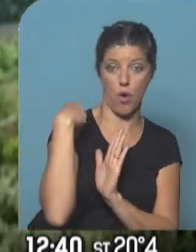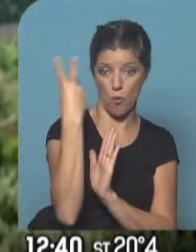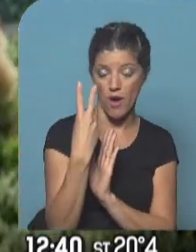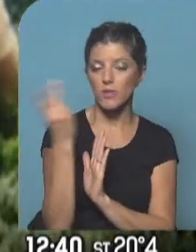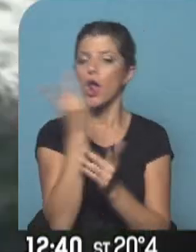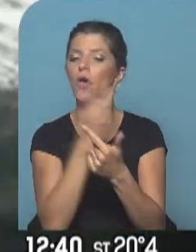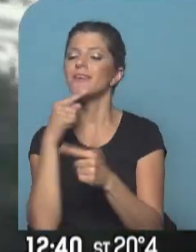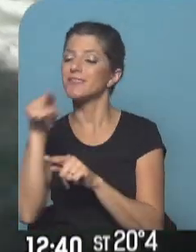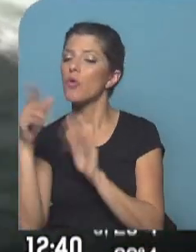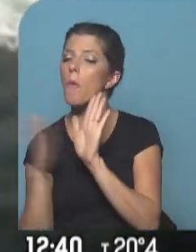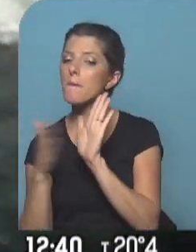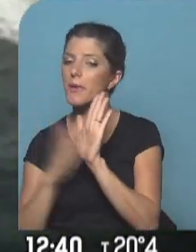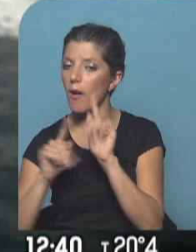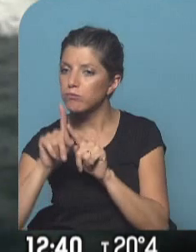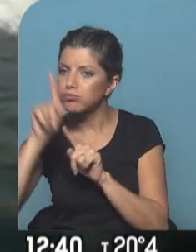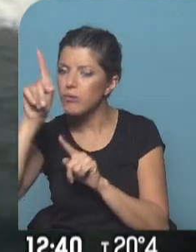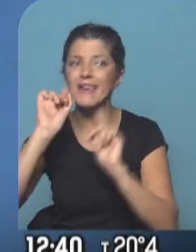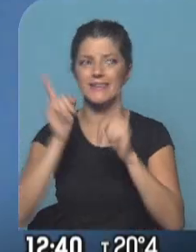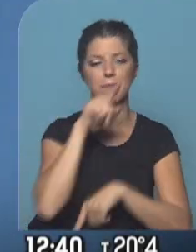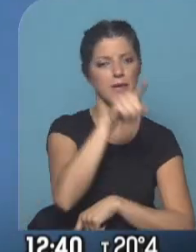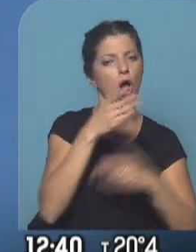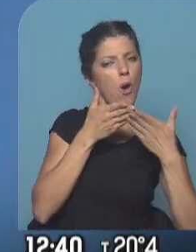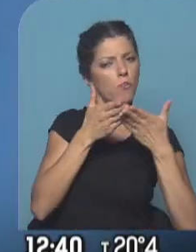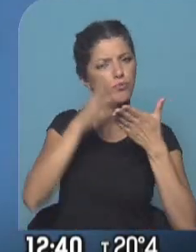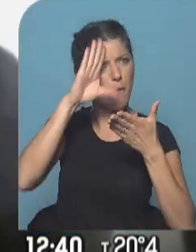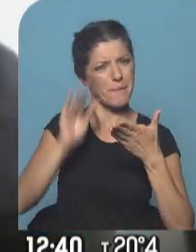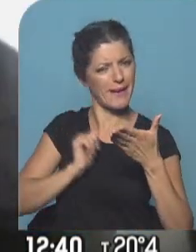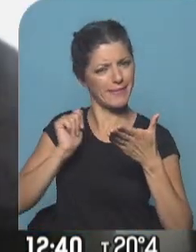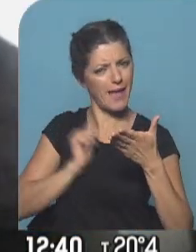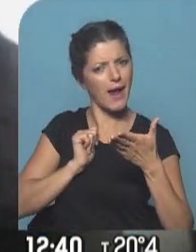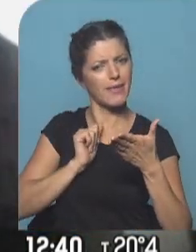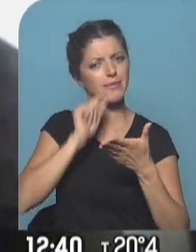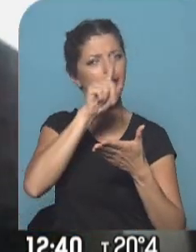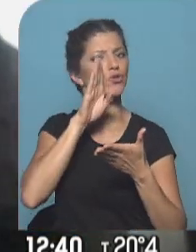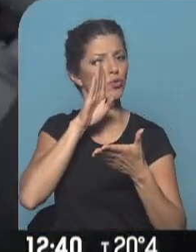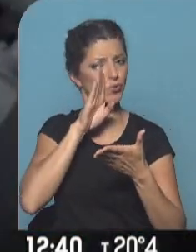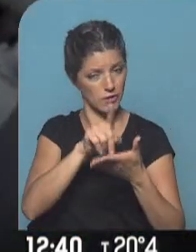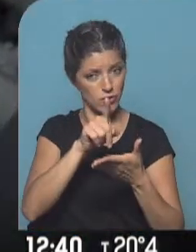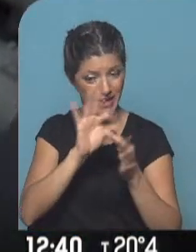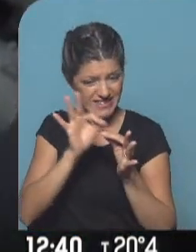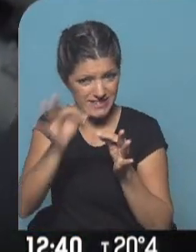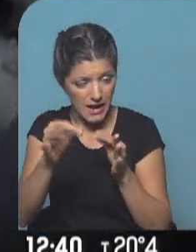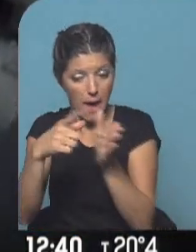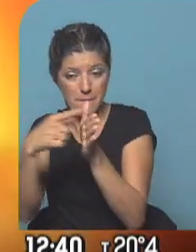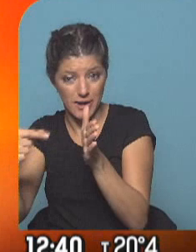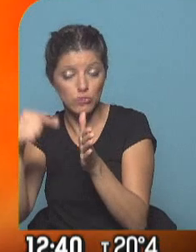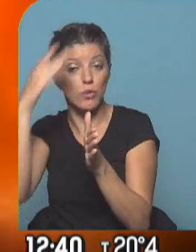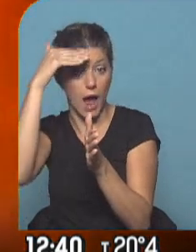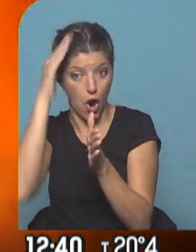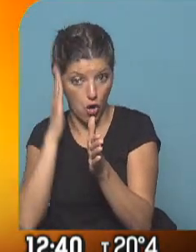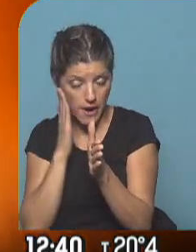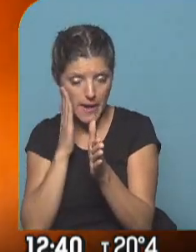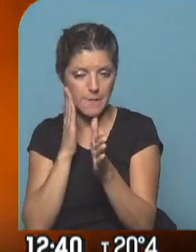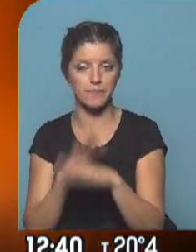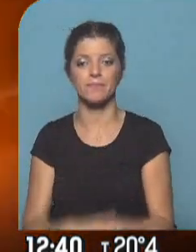misilísticas norcoreanas y los movimientos de unidades militares multinacionales en y cerca de la península de Corea, una